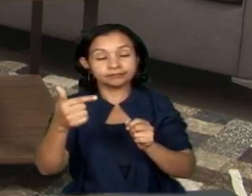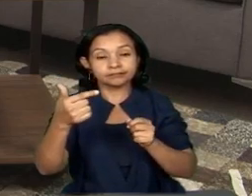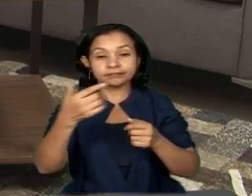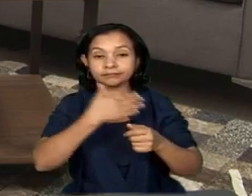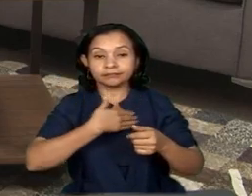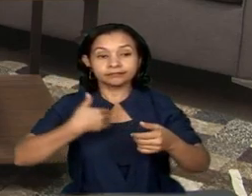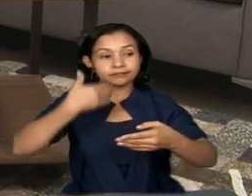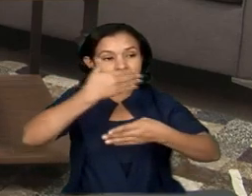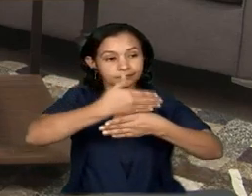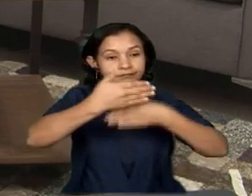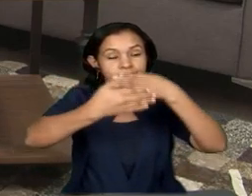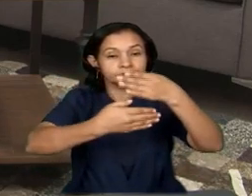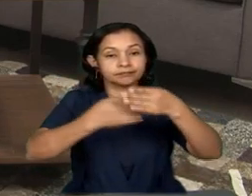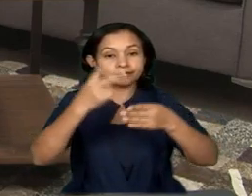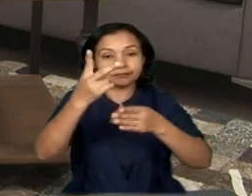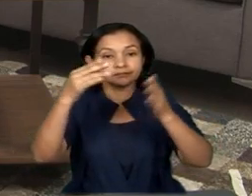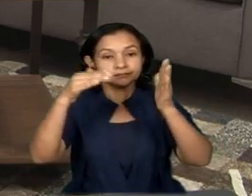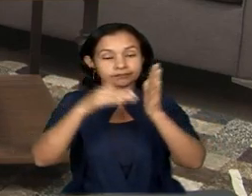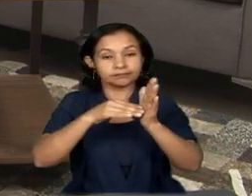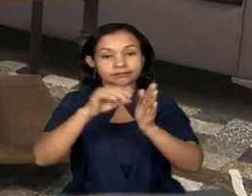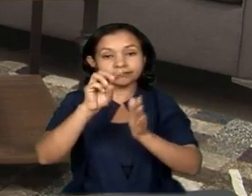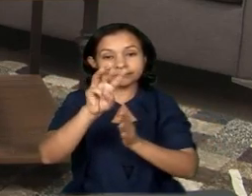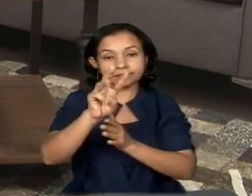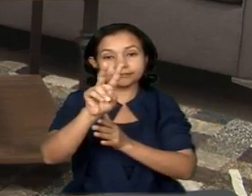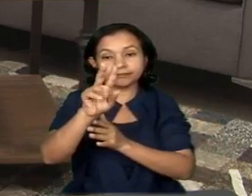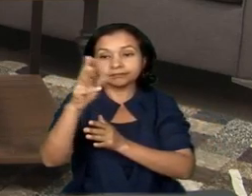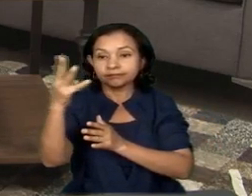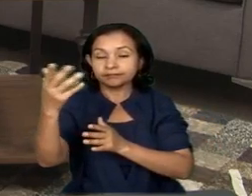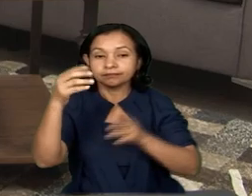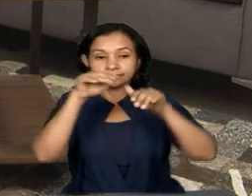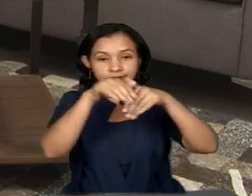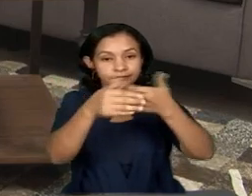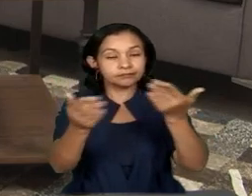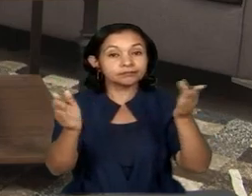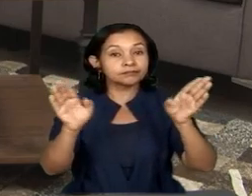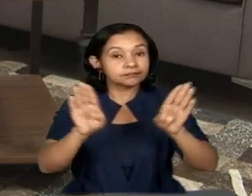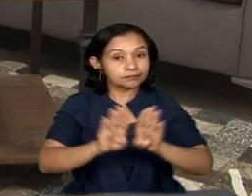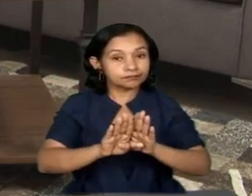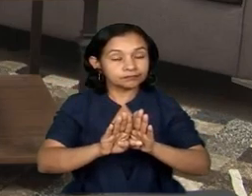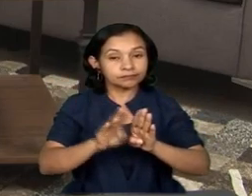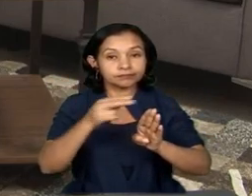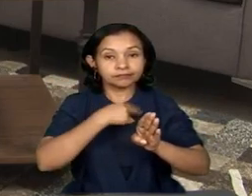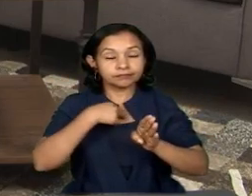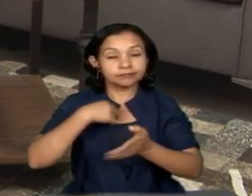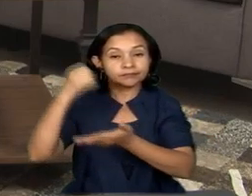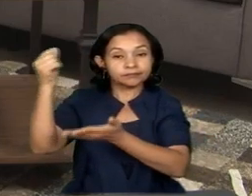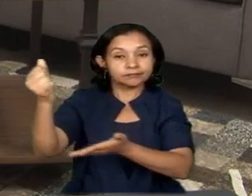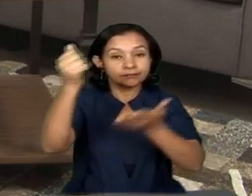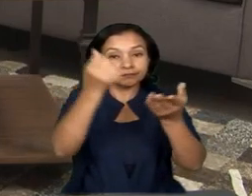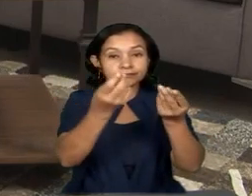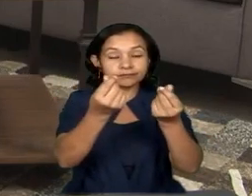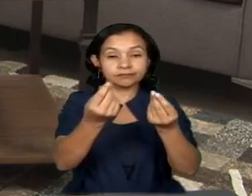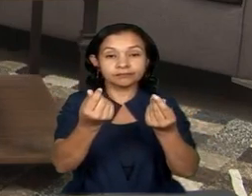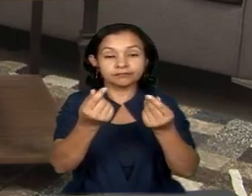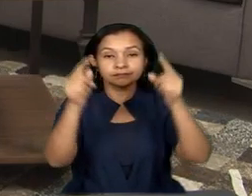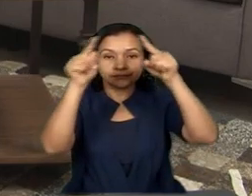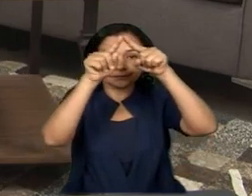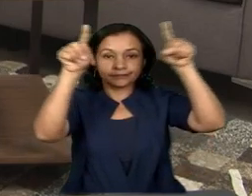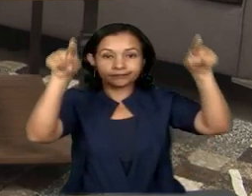escolar en 2.329 aulas y ambientes escolares. Se hace una inversión importante en reposición de